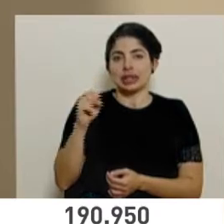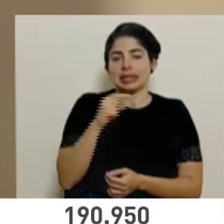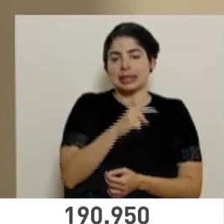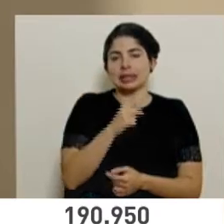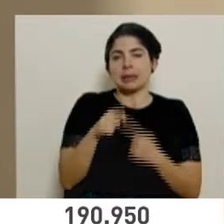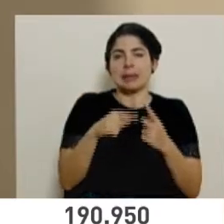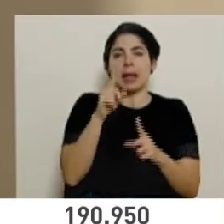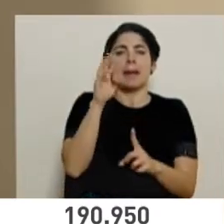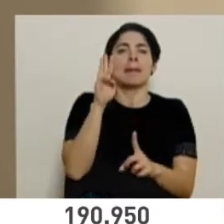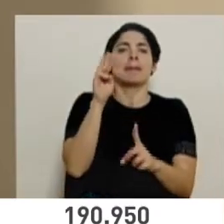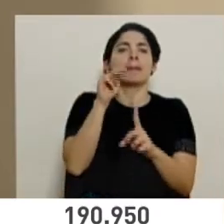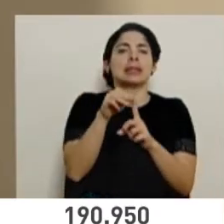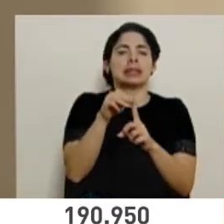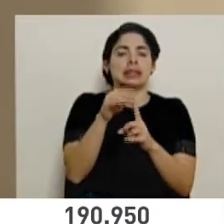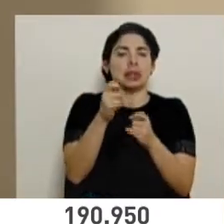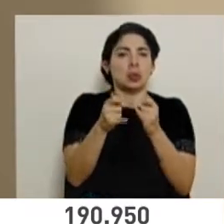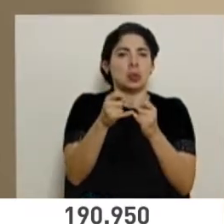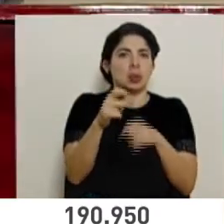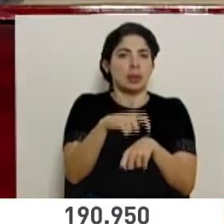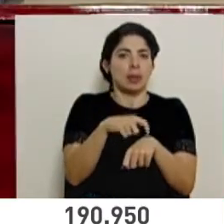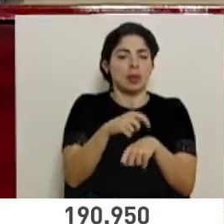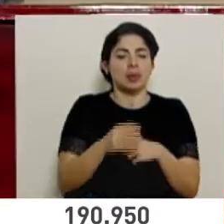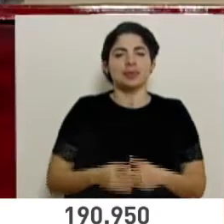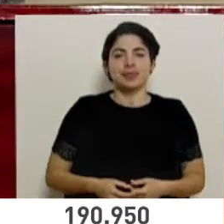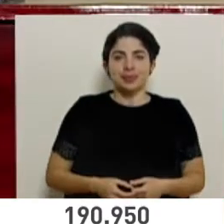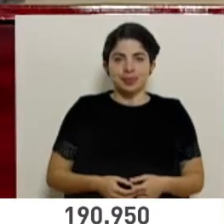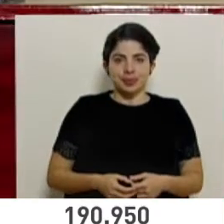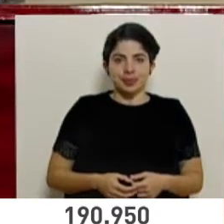dará un mensaje de último momento.